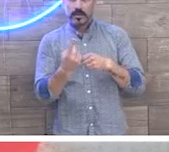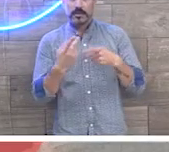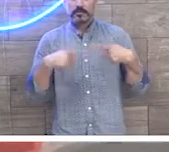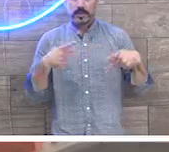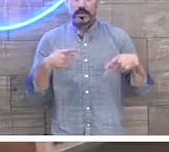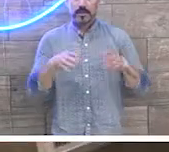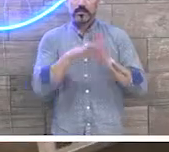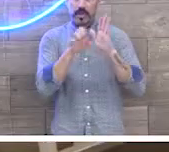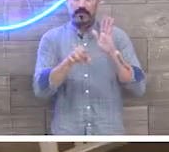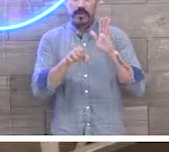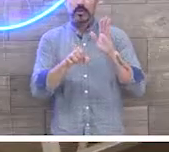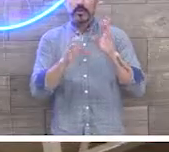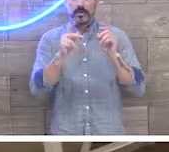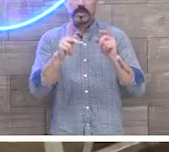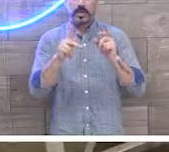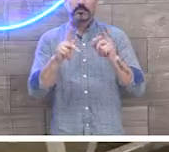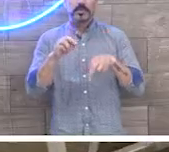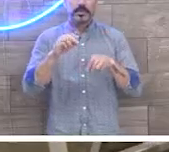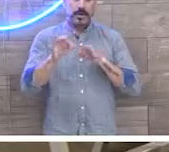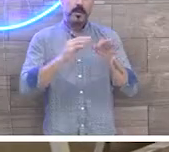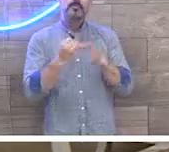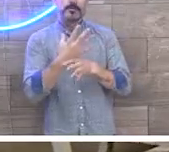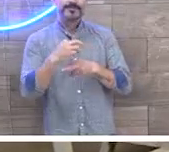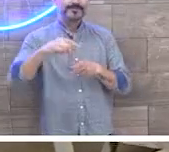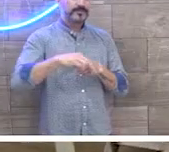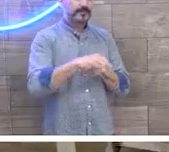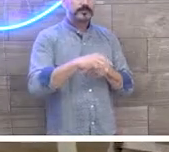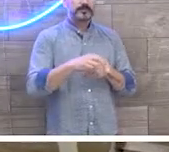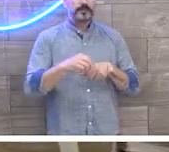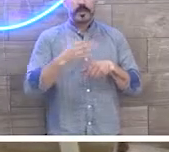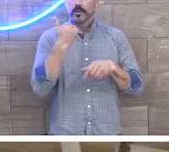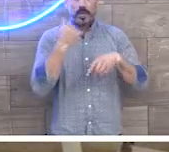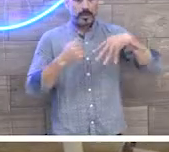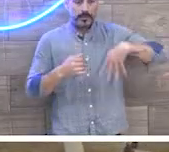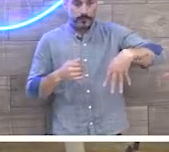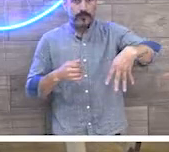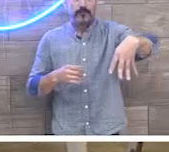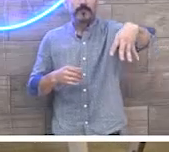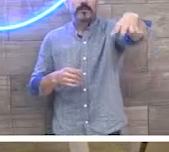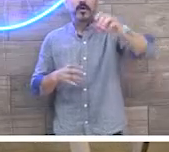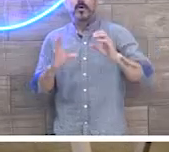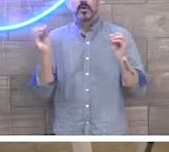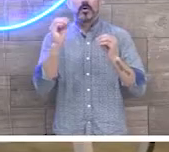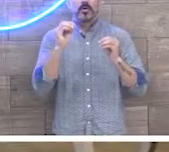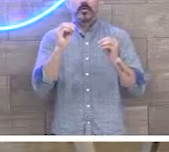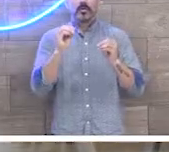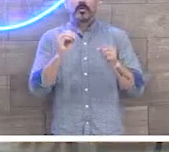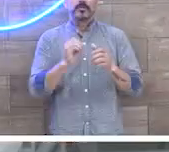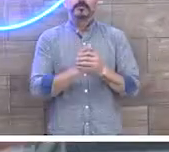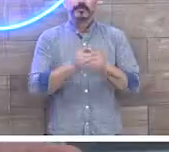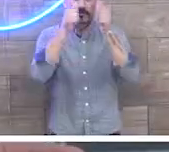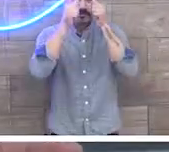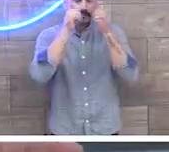los indicadores en braille o las líneas que le permitan saber por dónde tiene que llegar a algún lugar. Uh-huh.